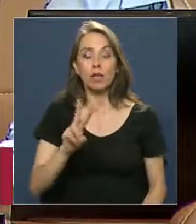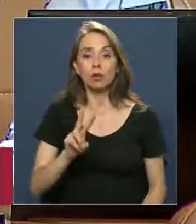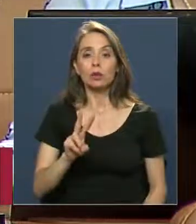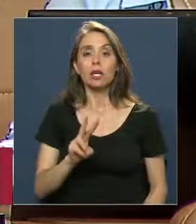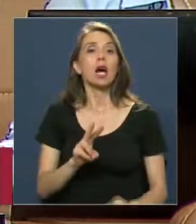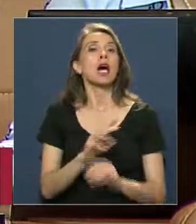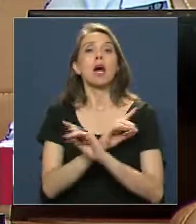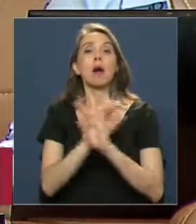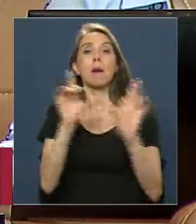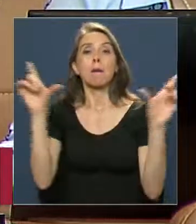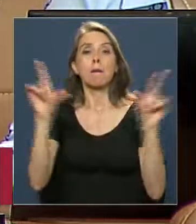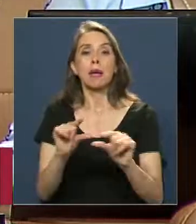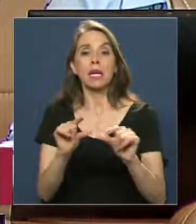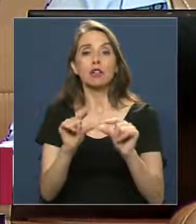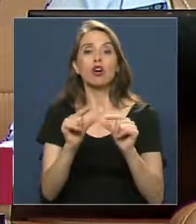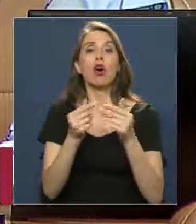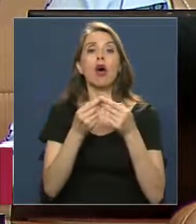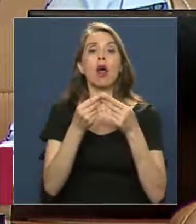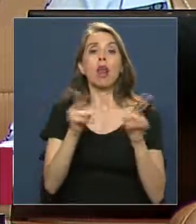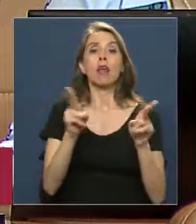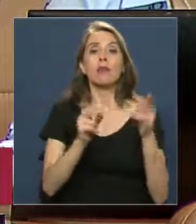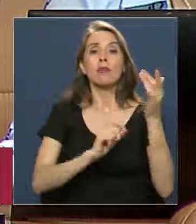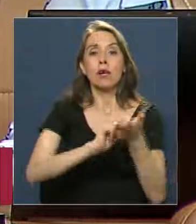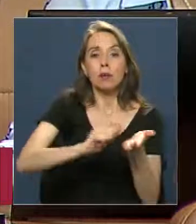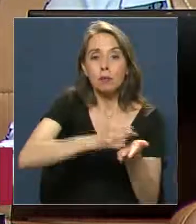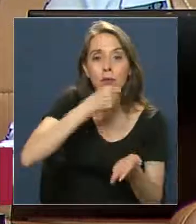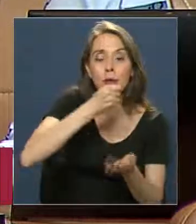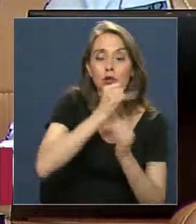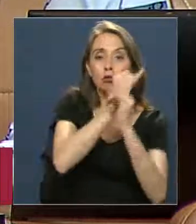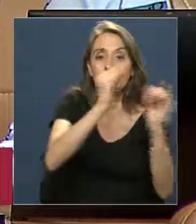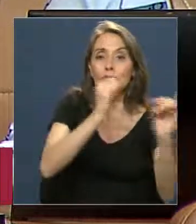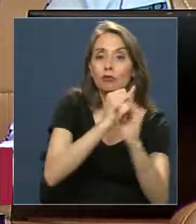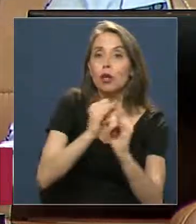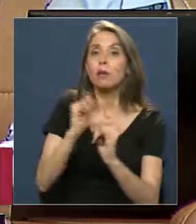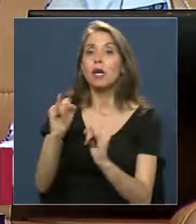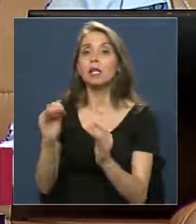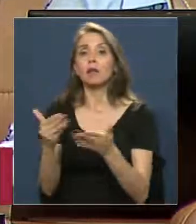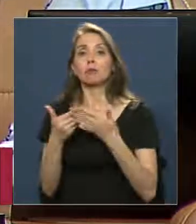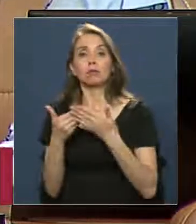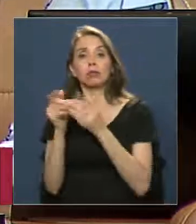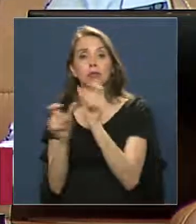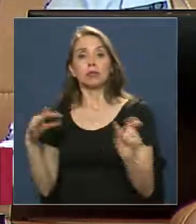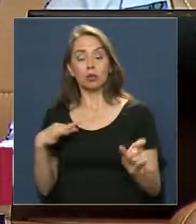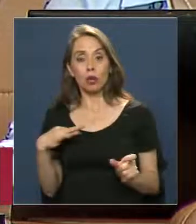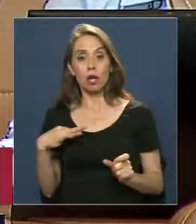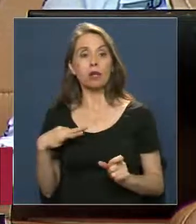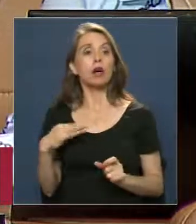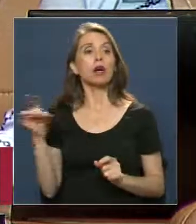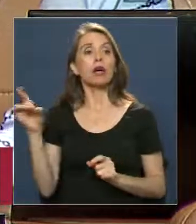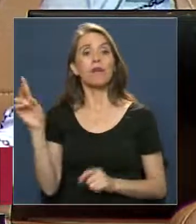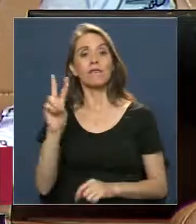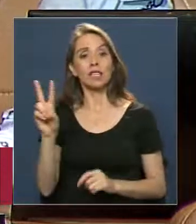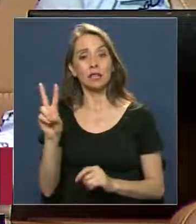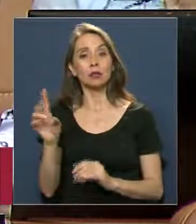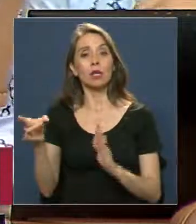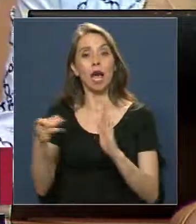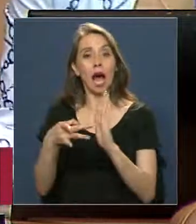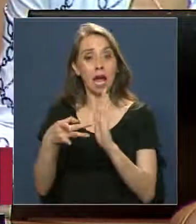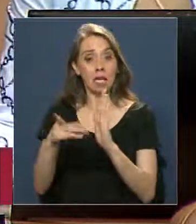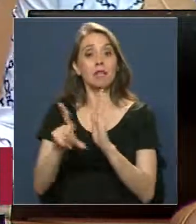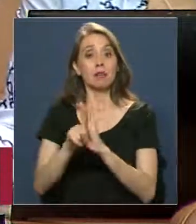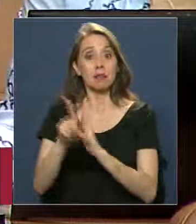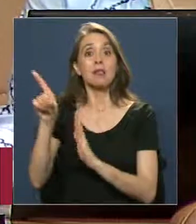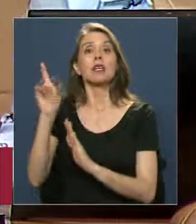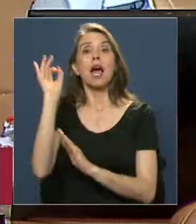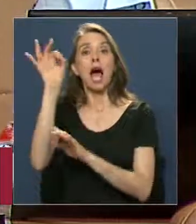de prensa y de expresión de sus ciudadanos. En este sentido, la ilegítima Asamblea Constituyente Venezolana dictó en noviembre del